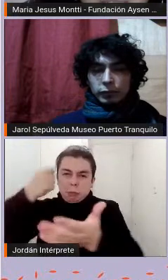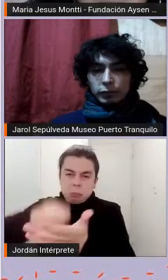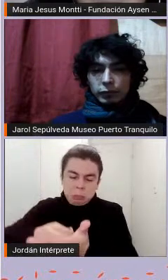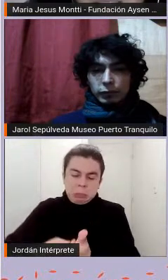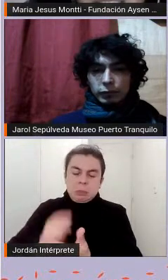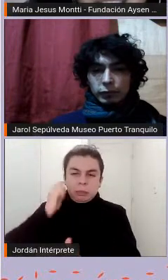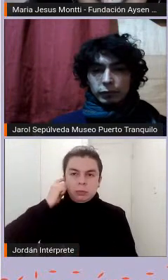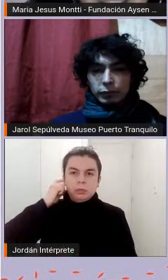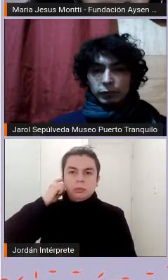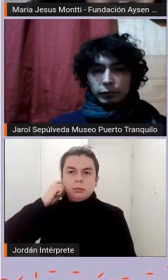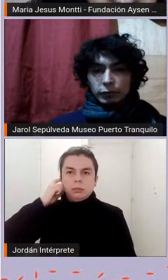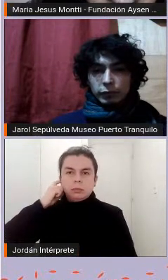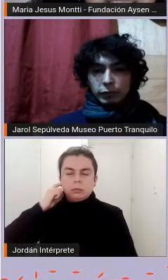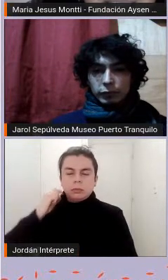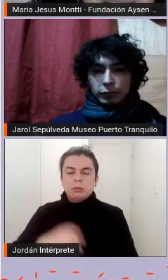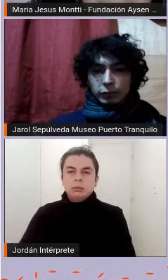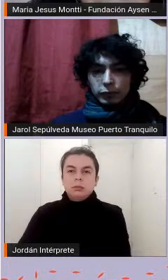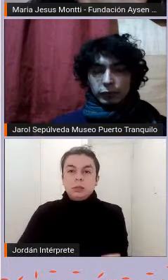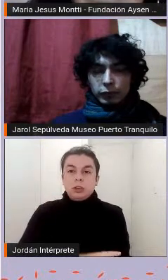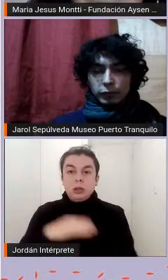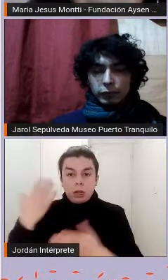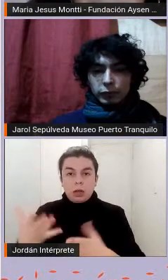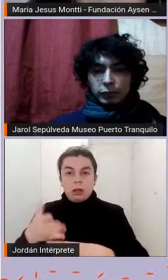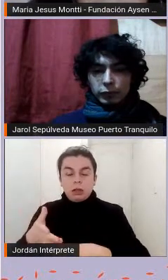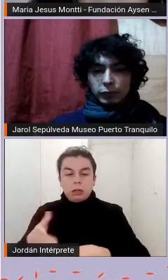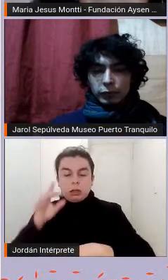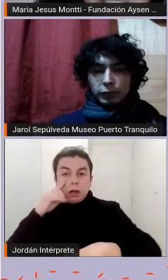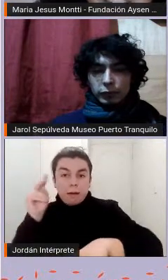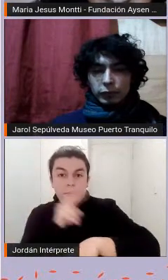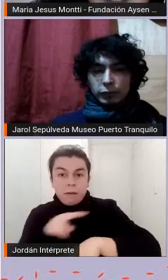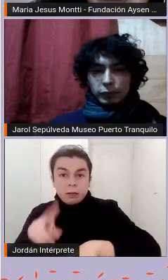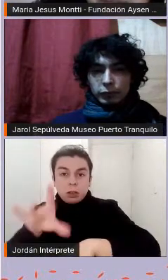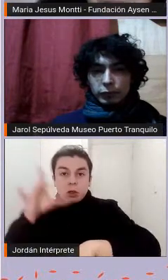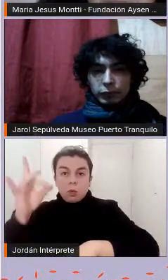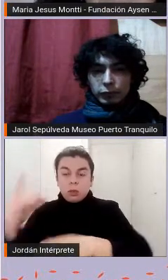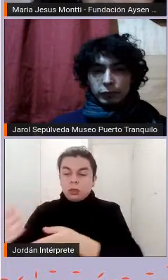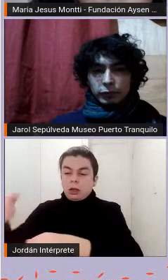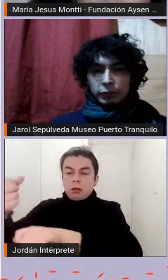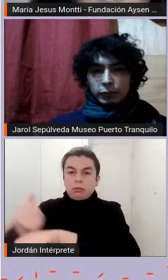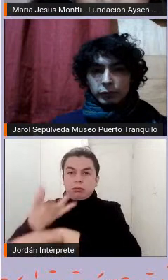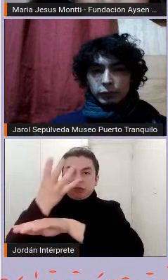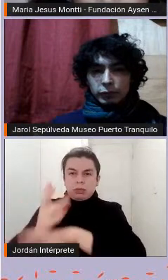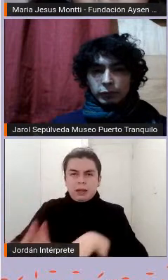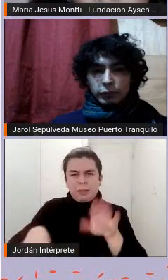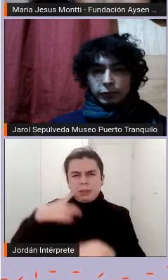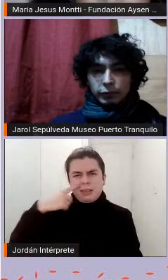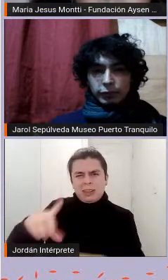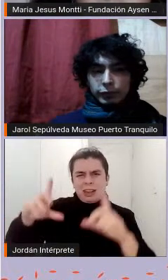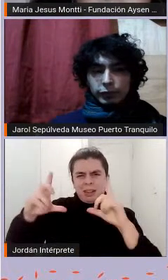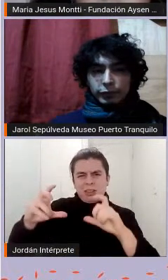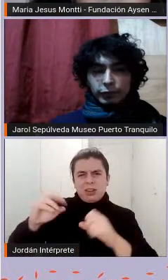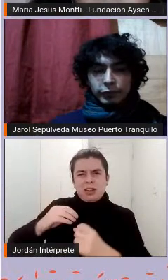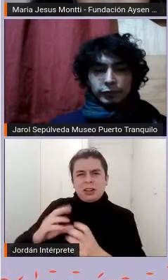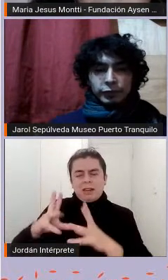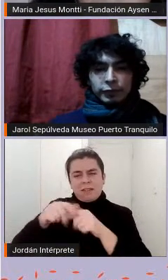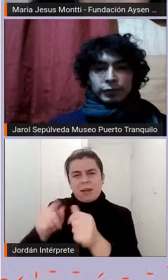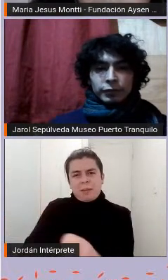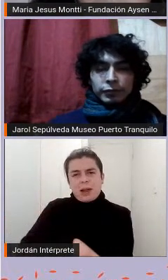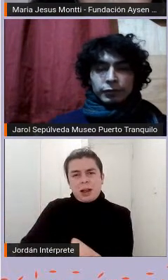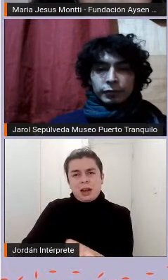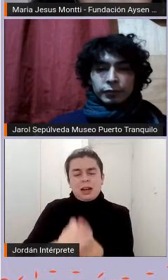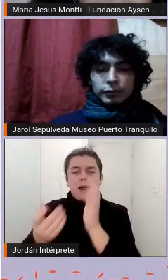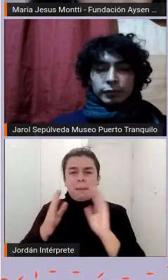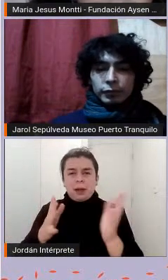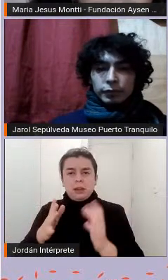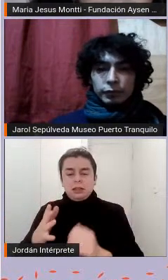Y desde ese entonces, quizás porque andaban en familia, acá hay un pequeñito que es uno de los hijos de ellos, les